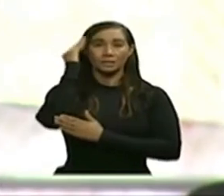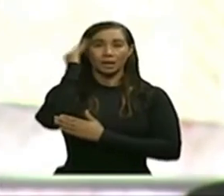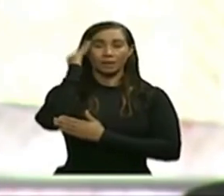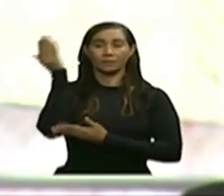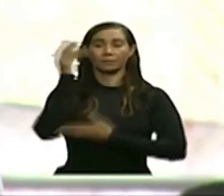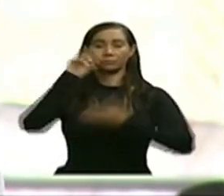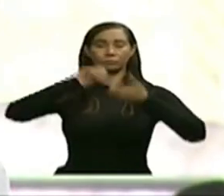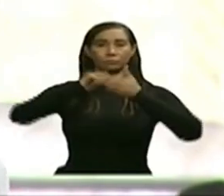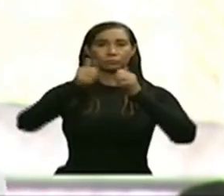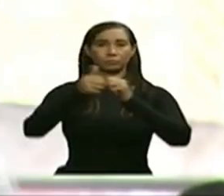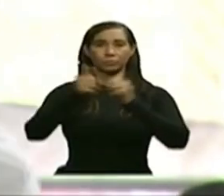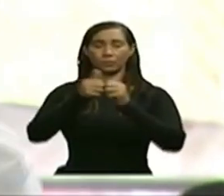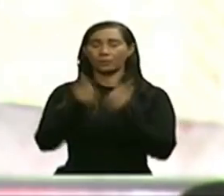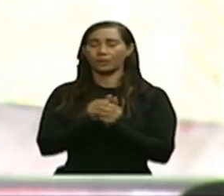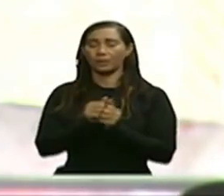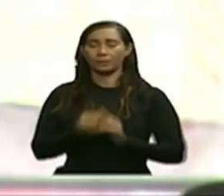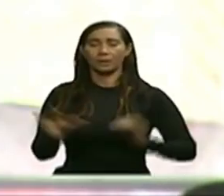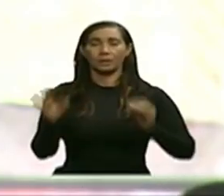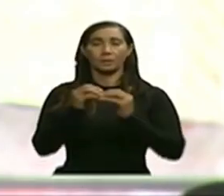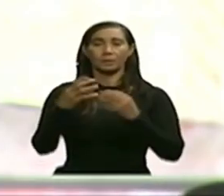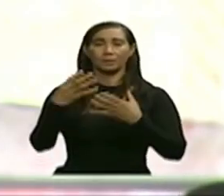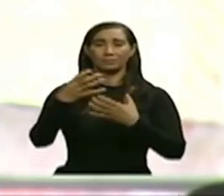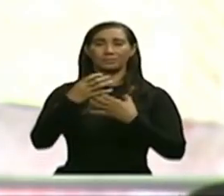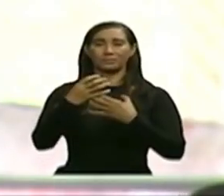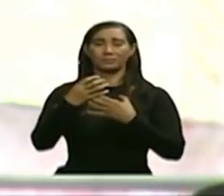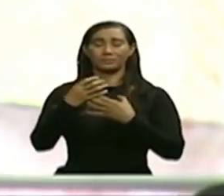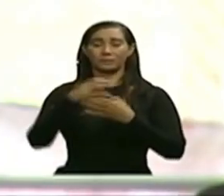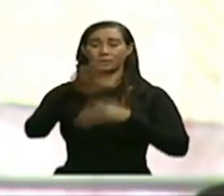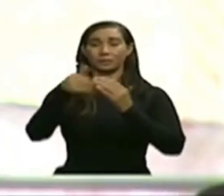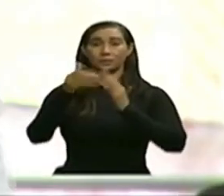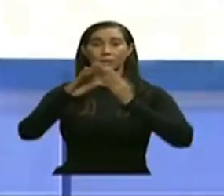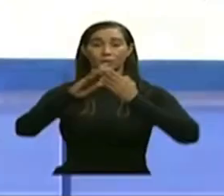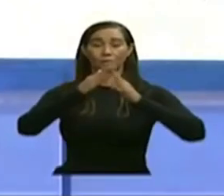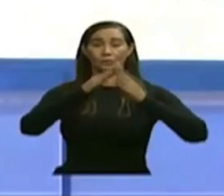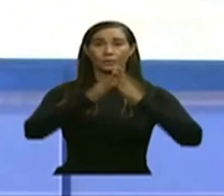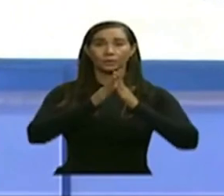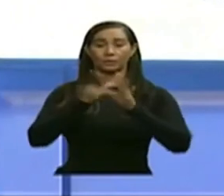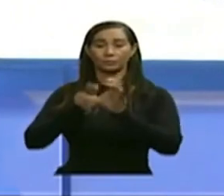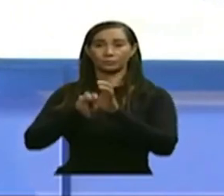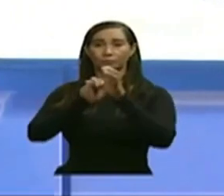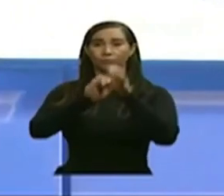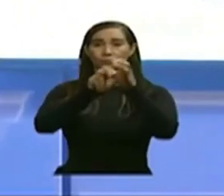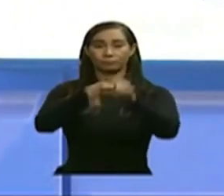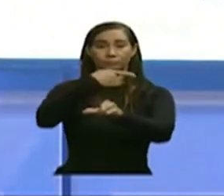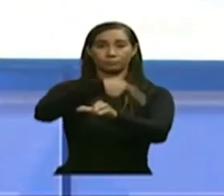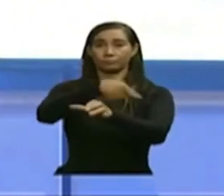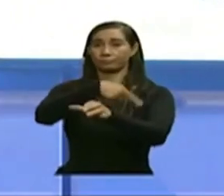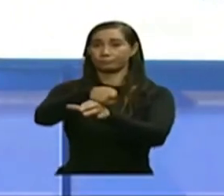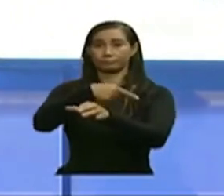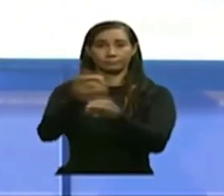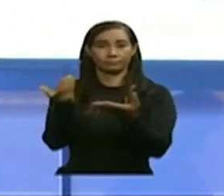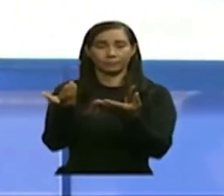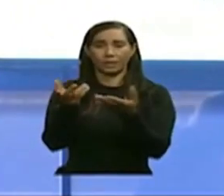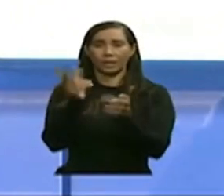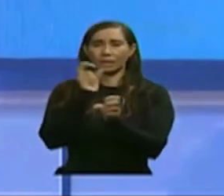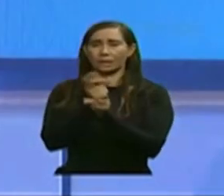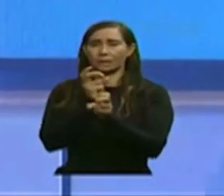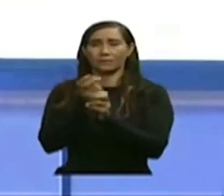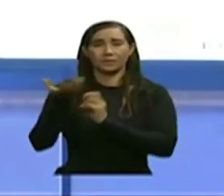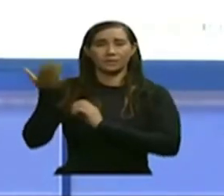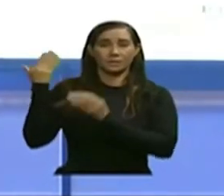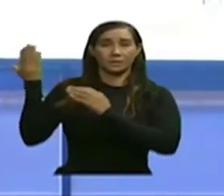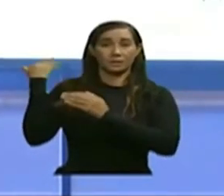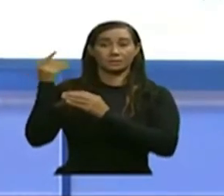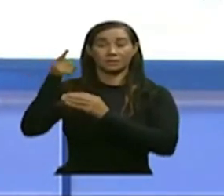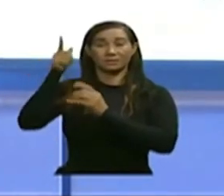más afecta a la ciudadanía dominicana es sin duda la movilidad, el transporte. Y esto supone un